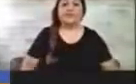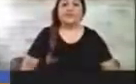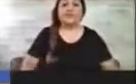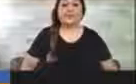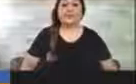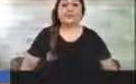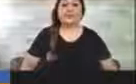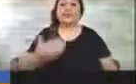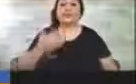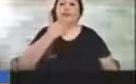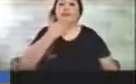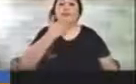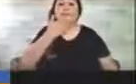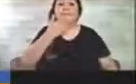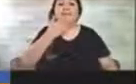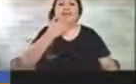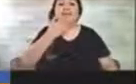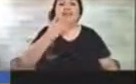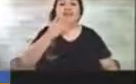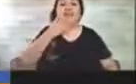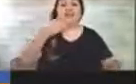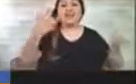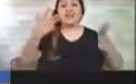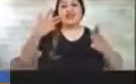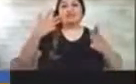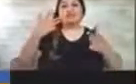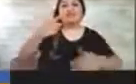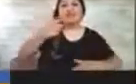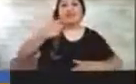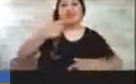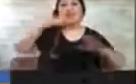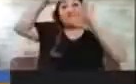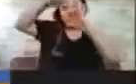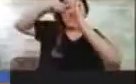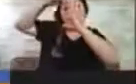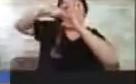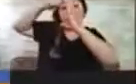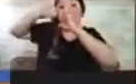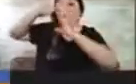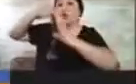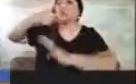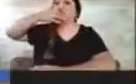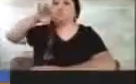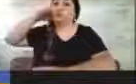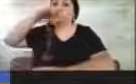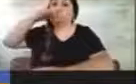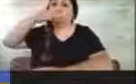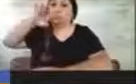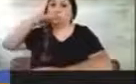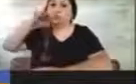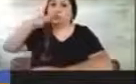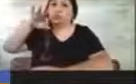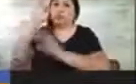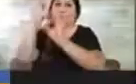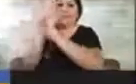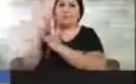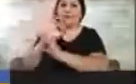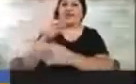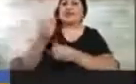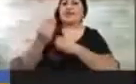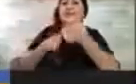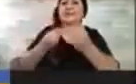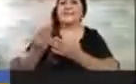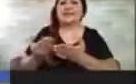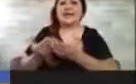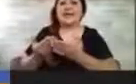incluir audiodescripción en vídeos. Se trata de transformar la información visual a la forma auditiva y si aparece un texto, debe ir